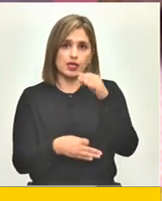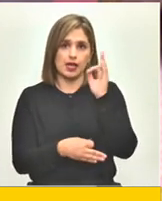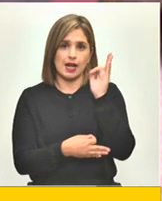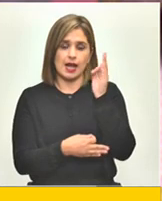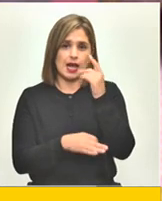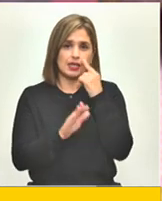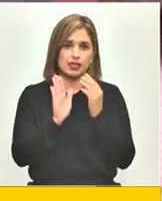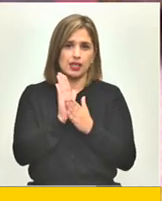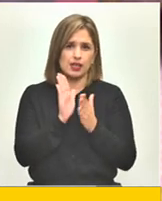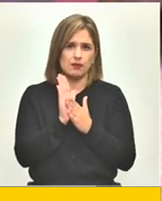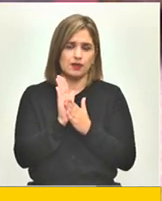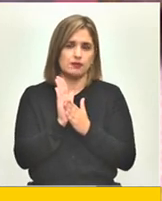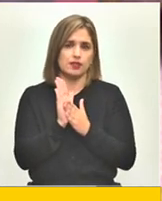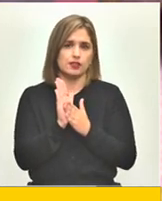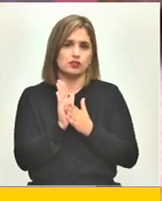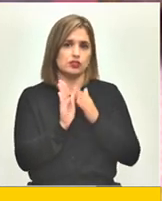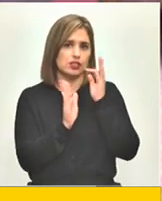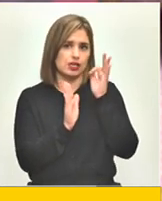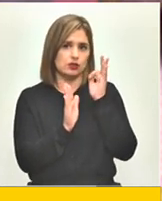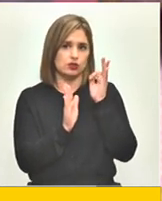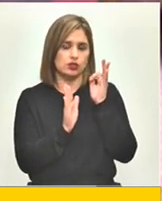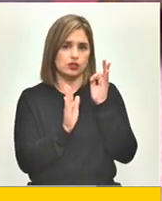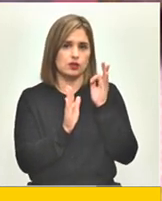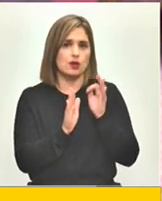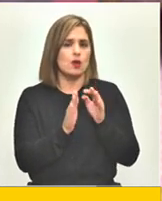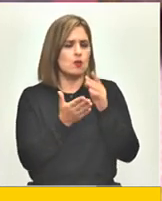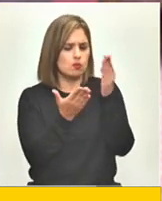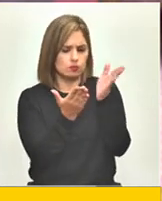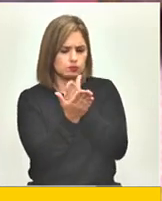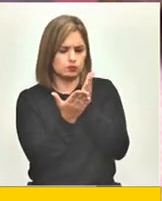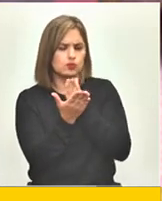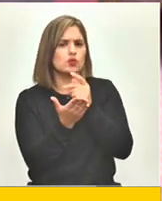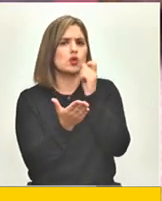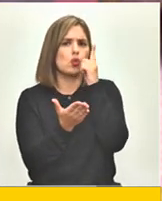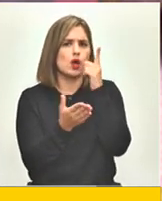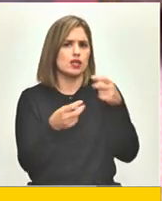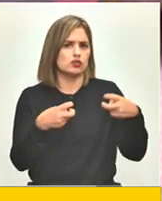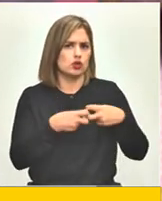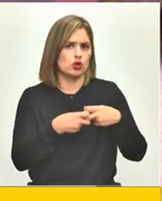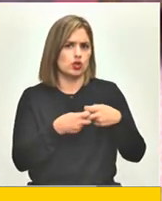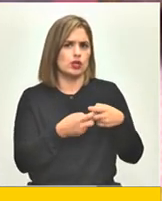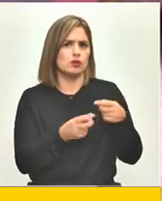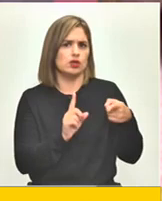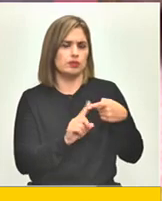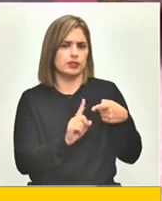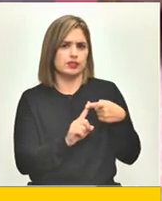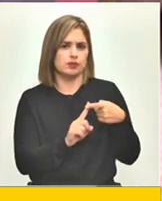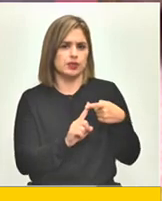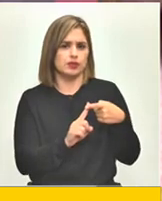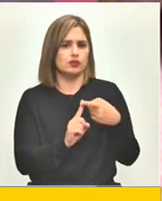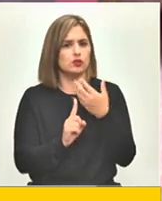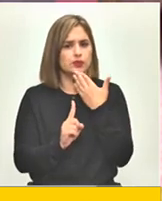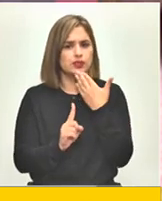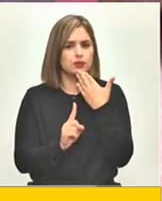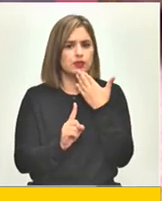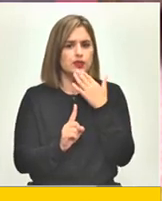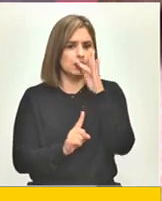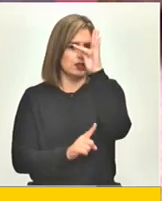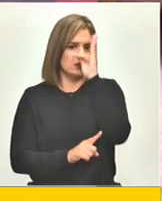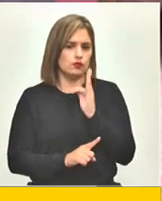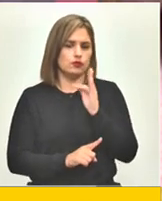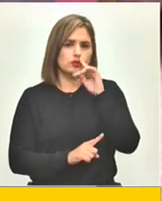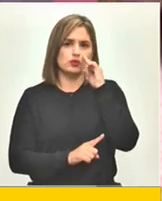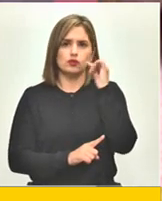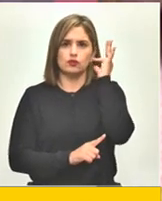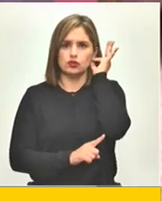de verificación de cada una de las reuniones para poder verificar Cuáles son los gremios que han participado así como también de los funcionarios y